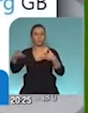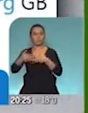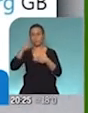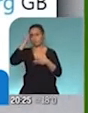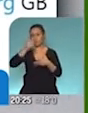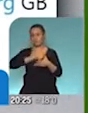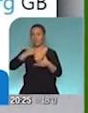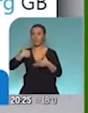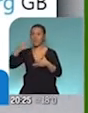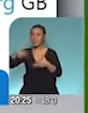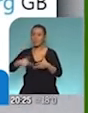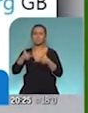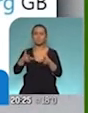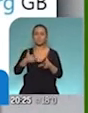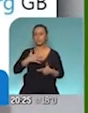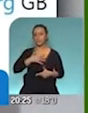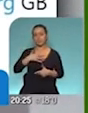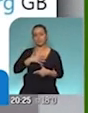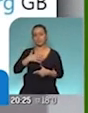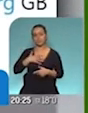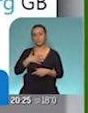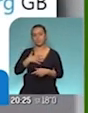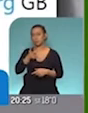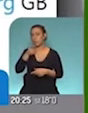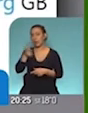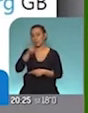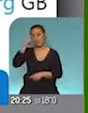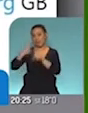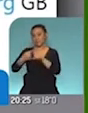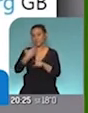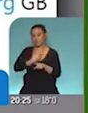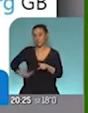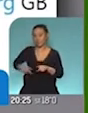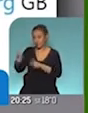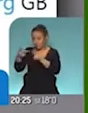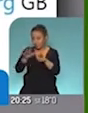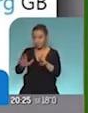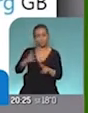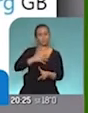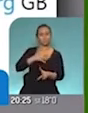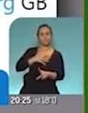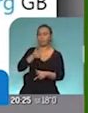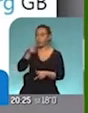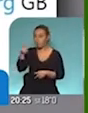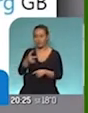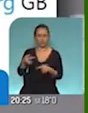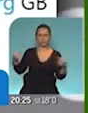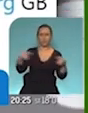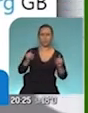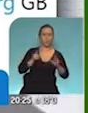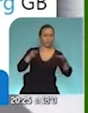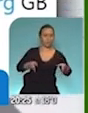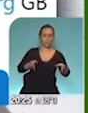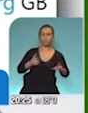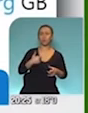pueblo argentino y una victoria también de quienes llevamos adelante la lucha de justicia por Darío y Maxi, que Duhalde no haya podido